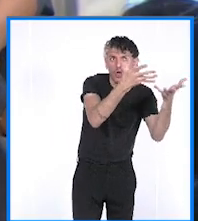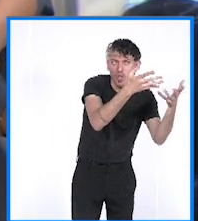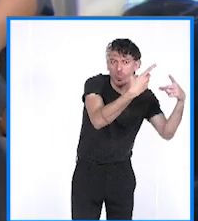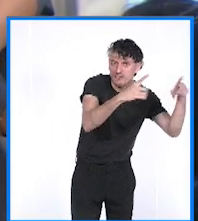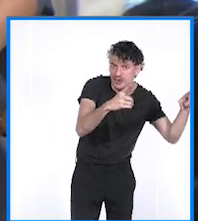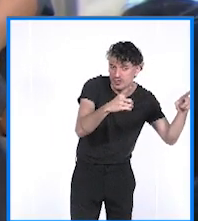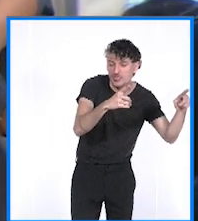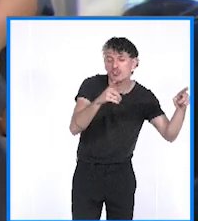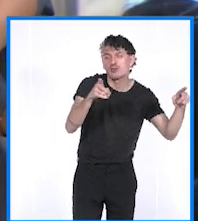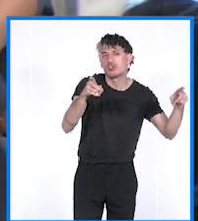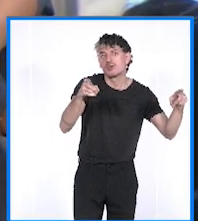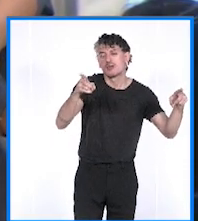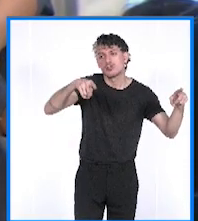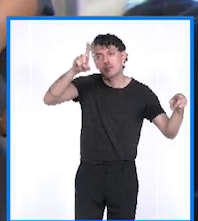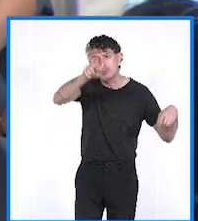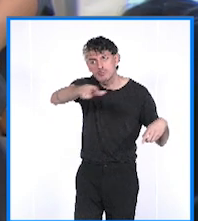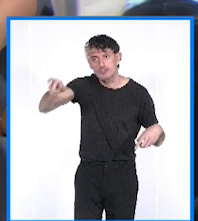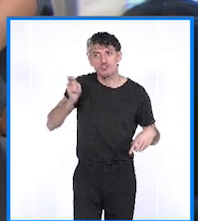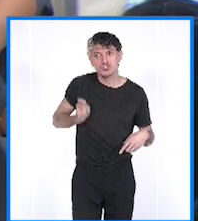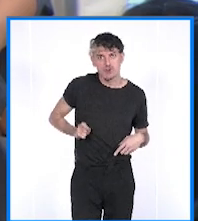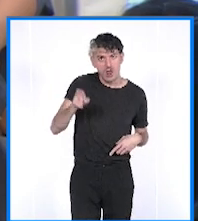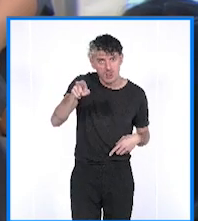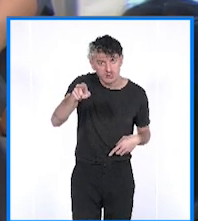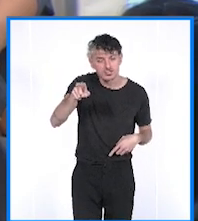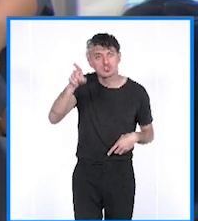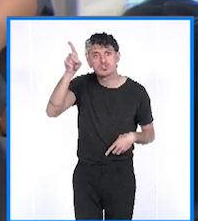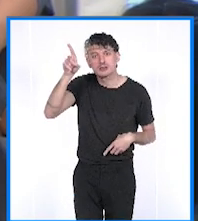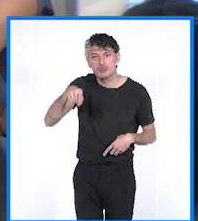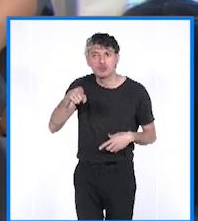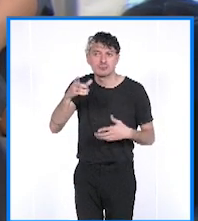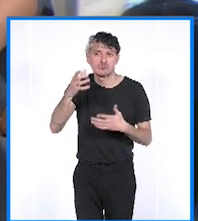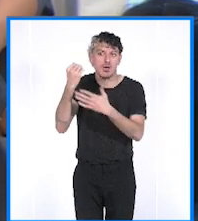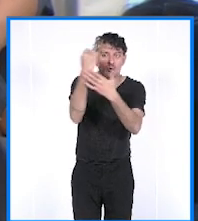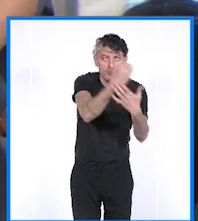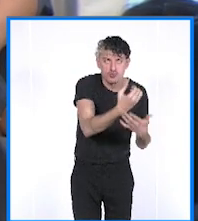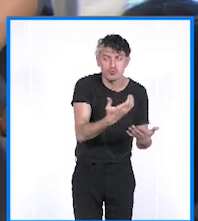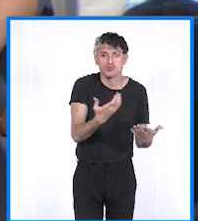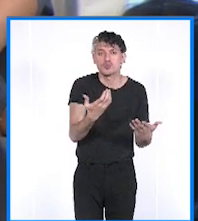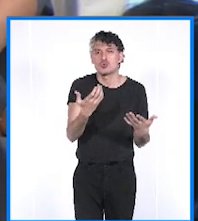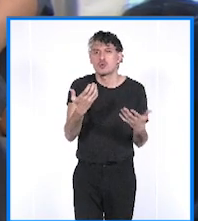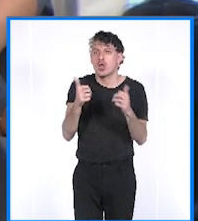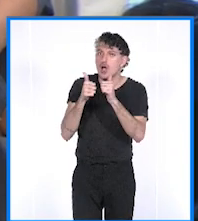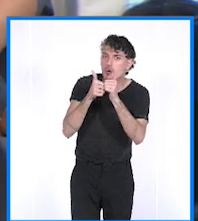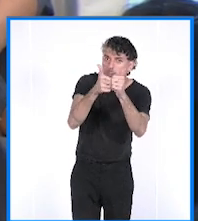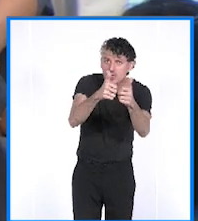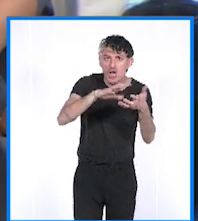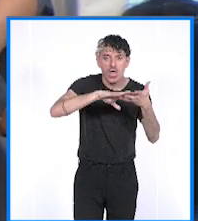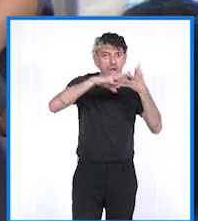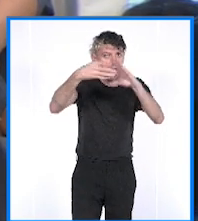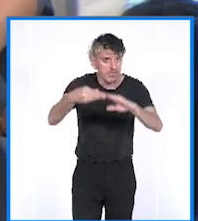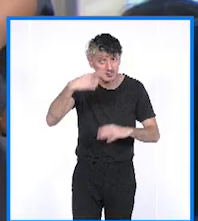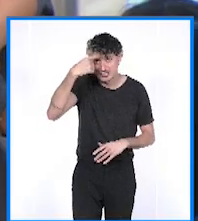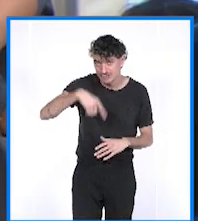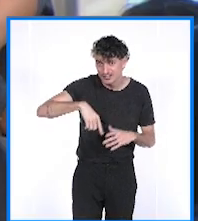vida y a los profesionales no que inician también otro otra forma de prestar apoyo que acompañen y que se adapten porque vosotros sabéis